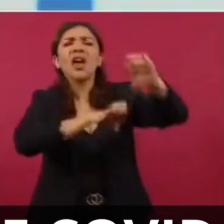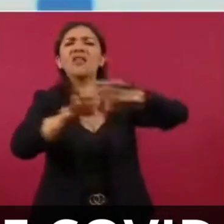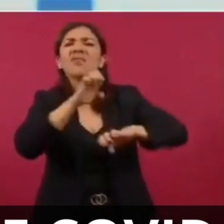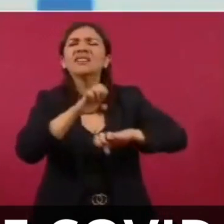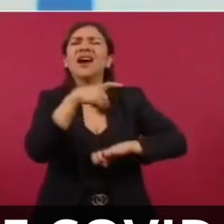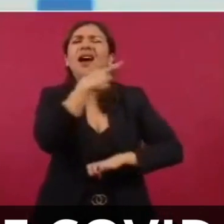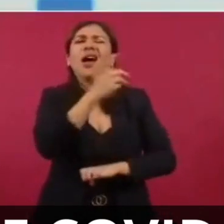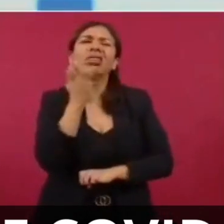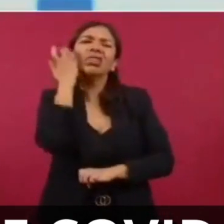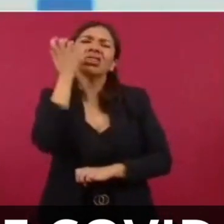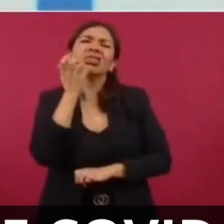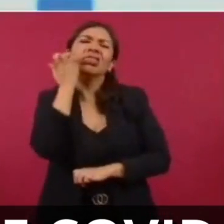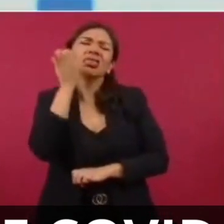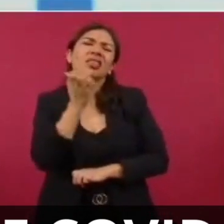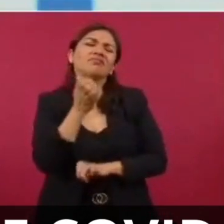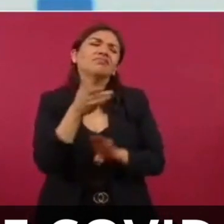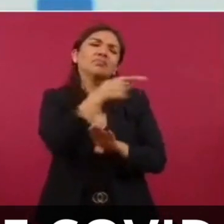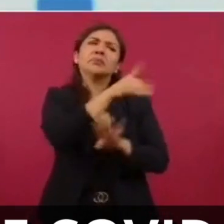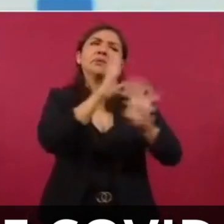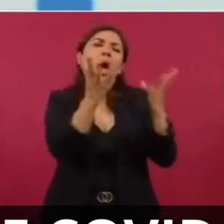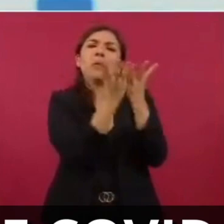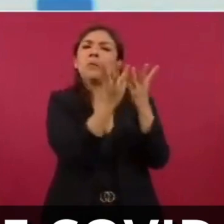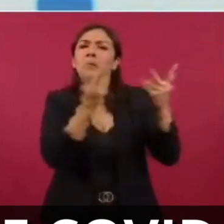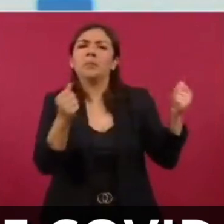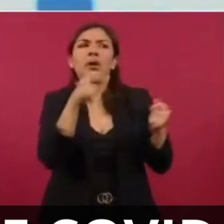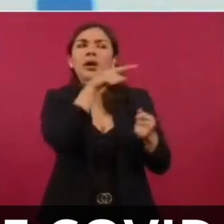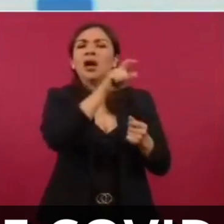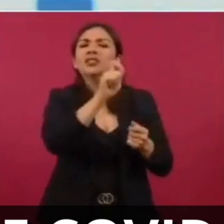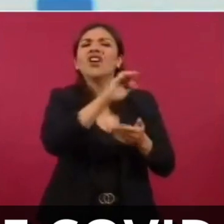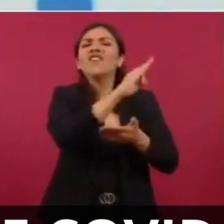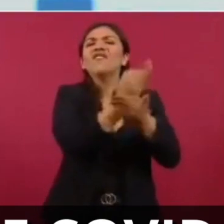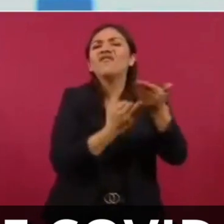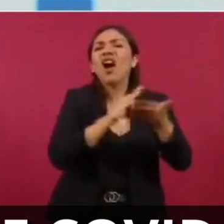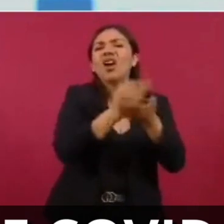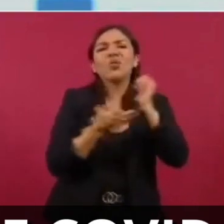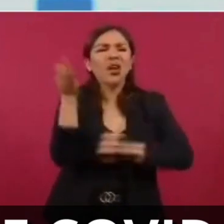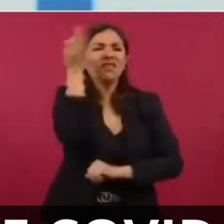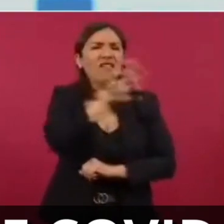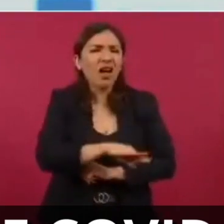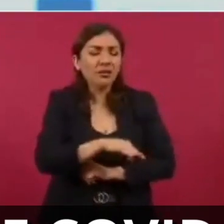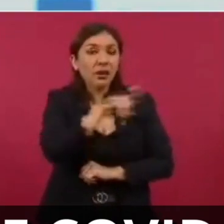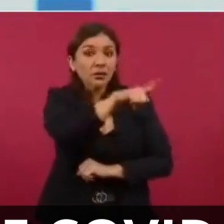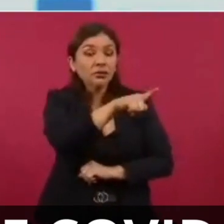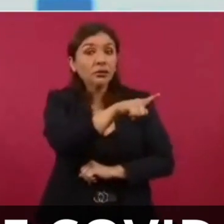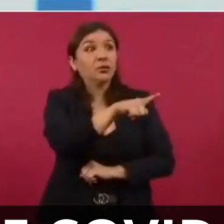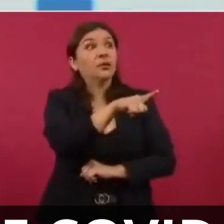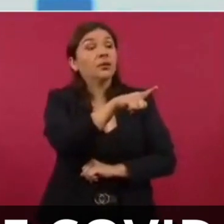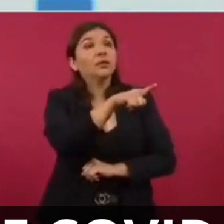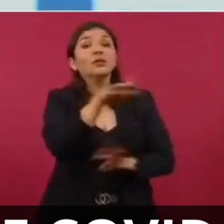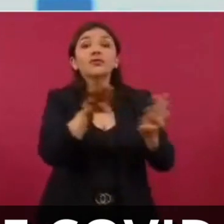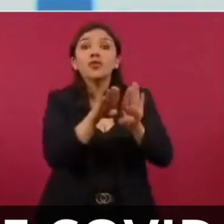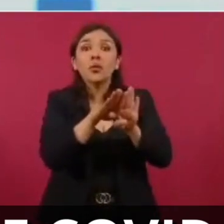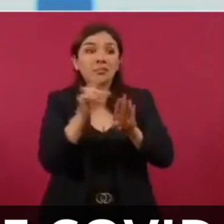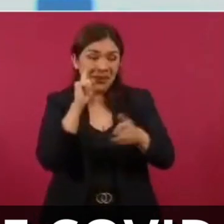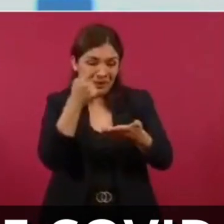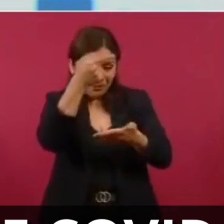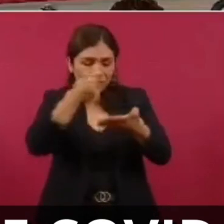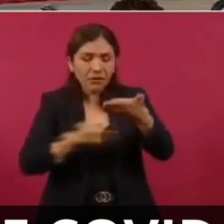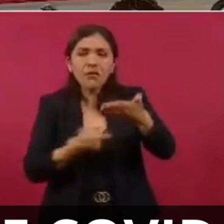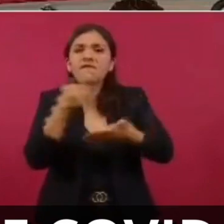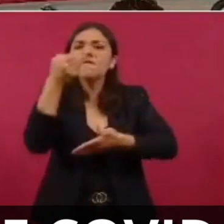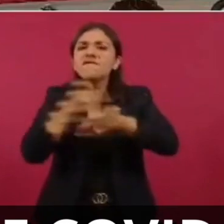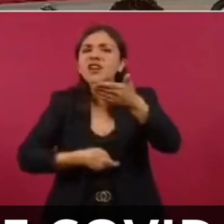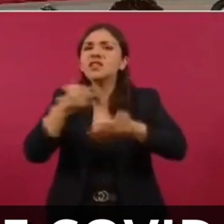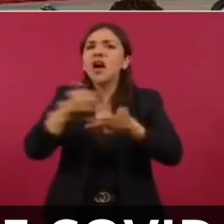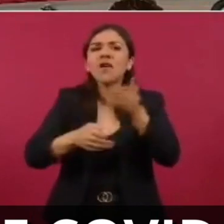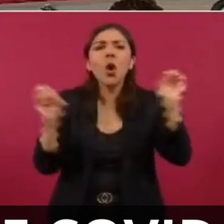pasado, compañía que ya desapareció, resultó ser una facturera y nos dejó con un déficit de entrega de vacunas,